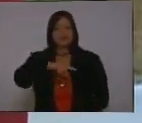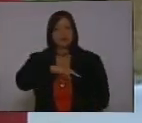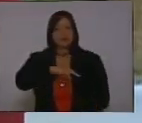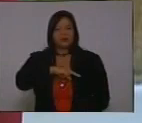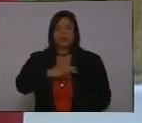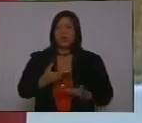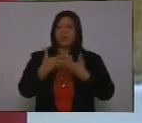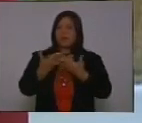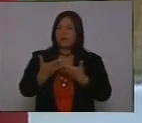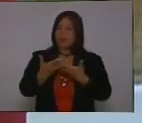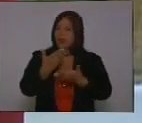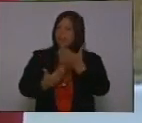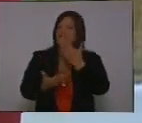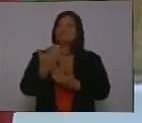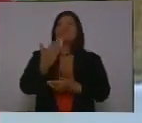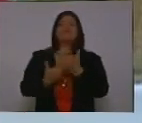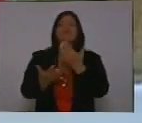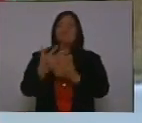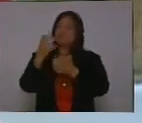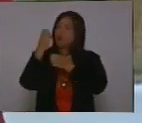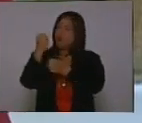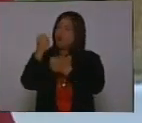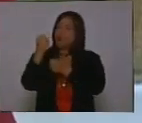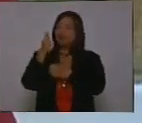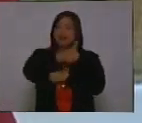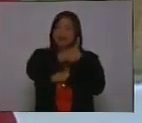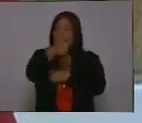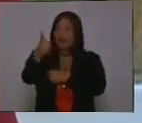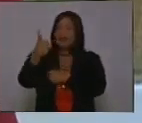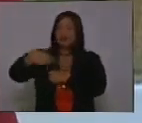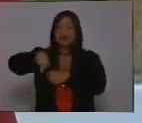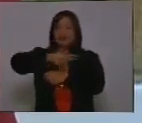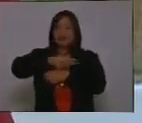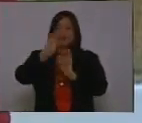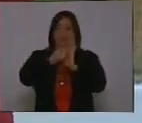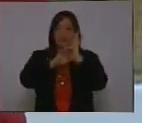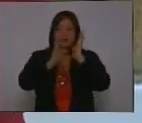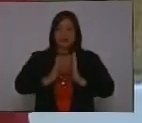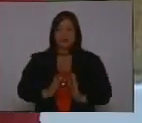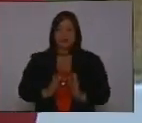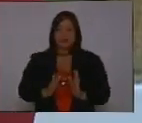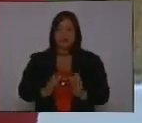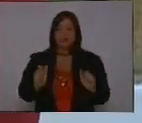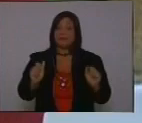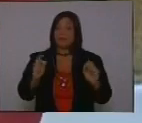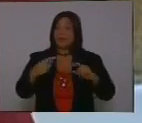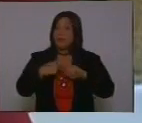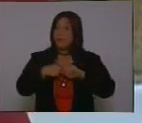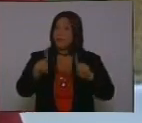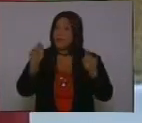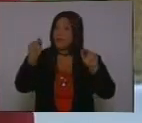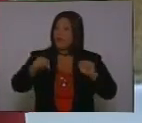han puesto ese voto de confianza en cada uno de los que están aquí. Pero hoy a mí me